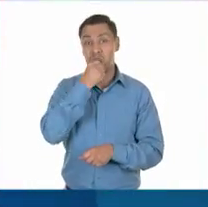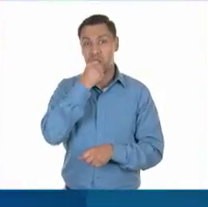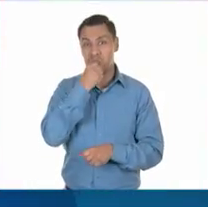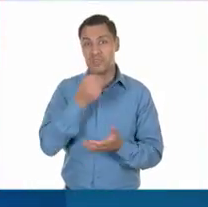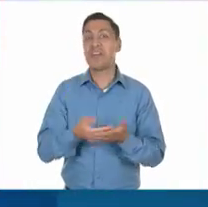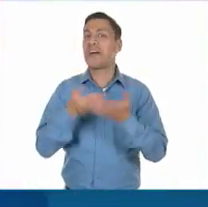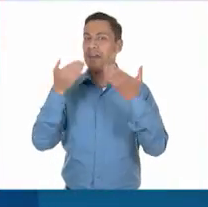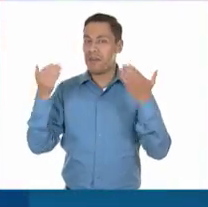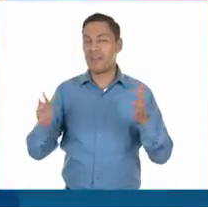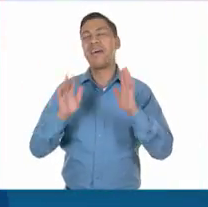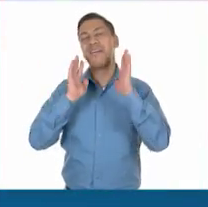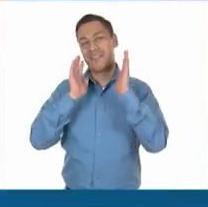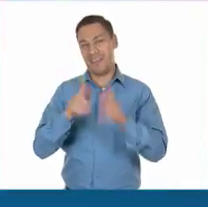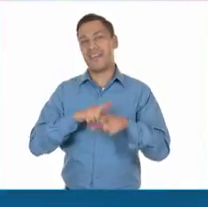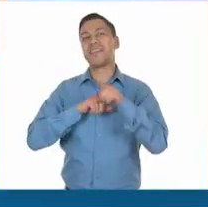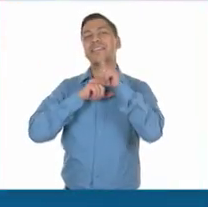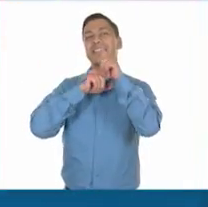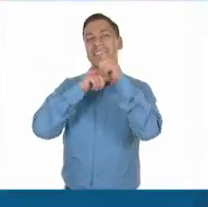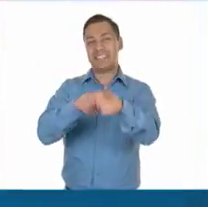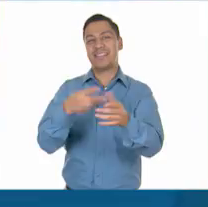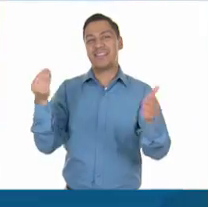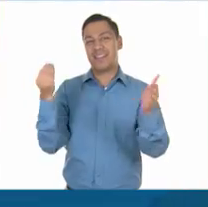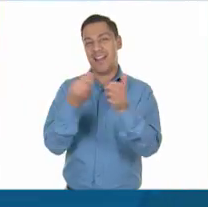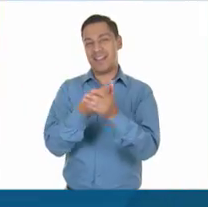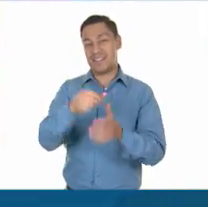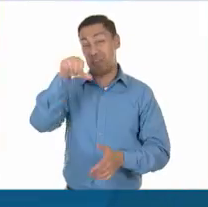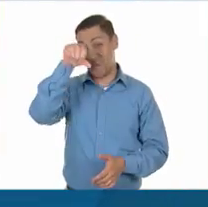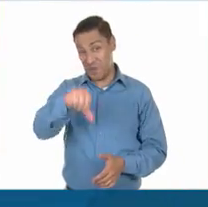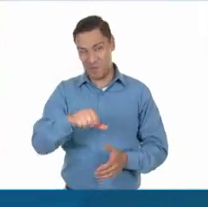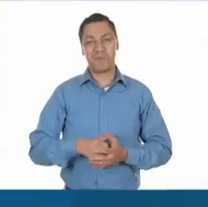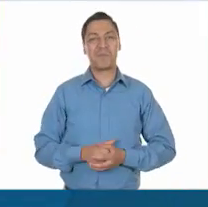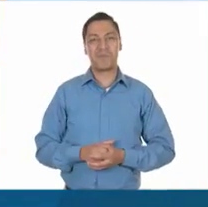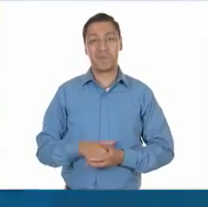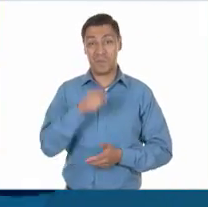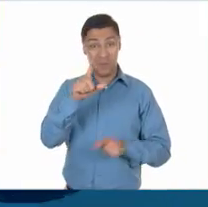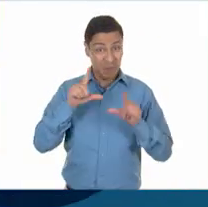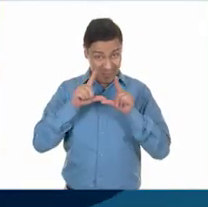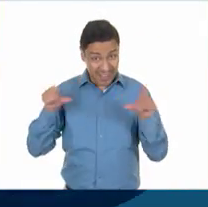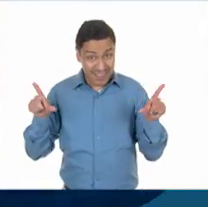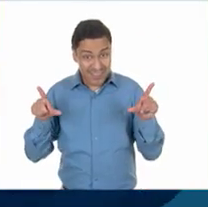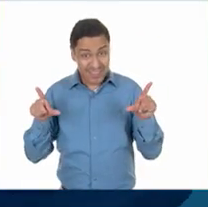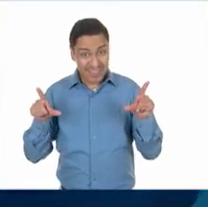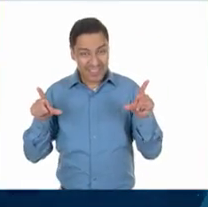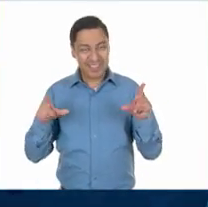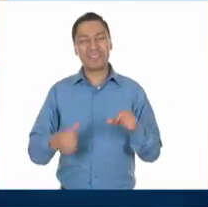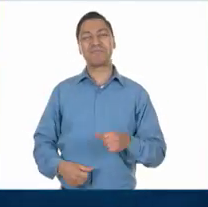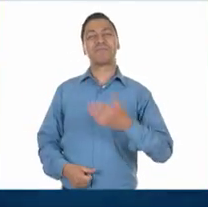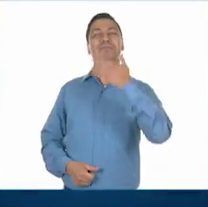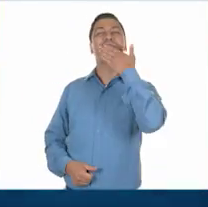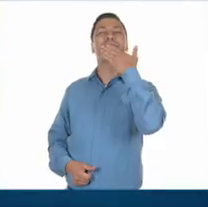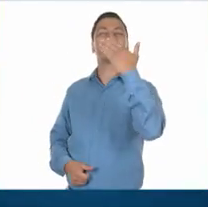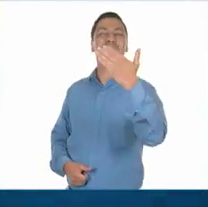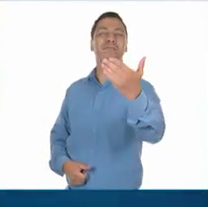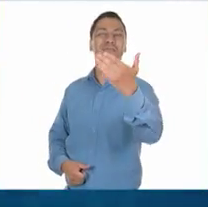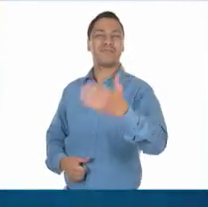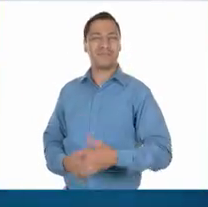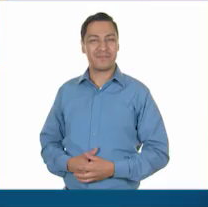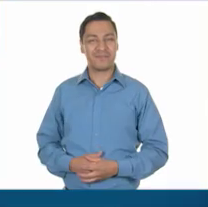es momento de seguir con el programa de hoy. ¿Listas? ¿Listos?